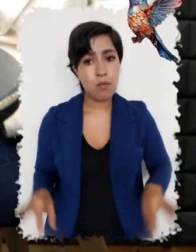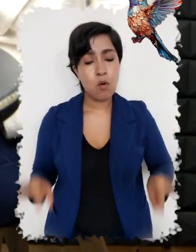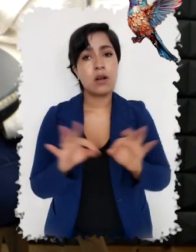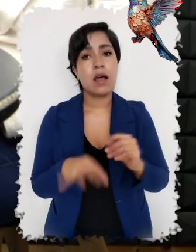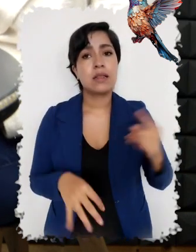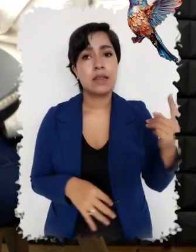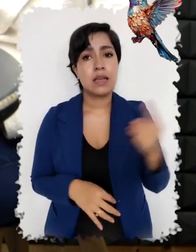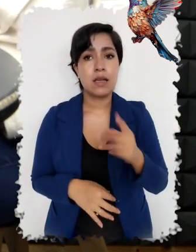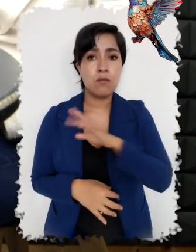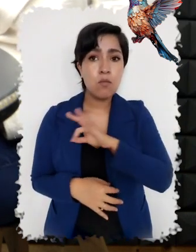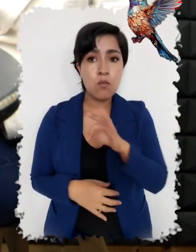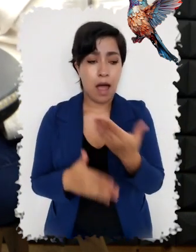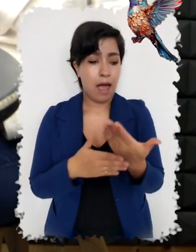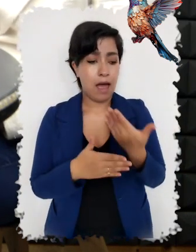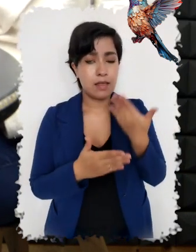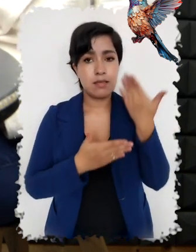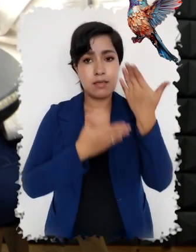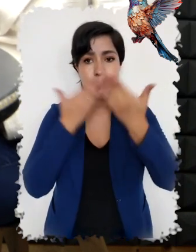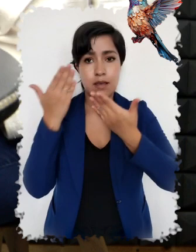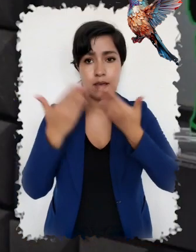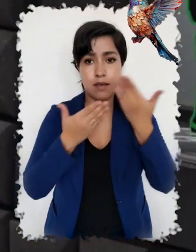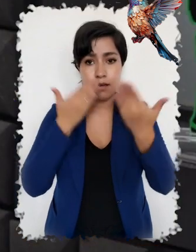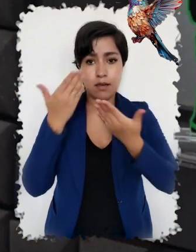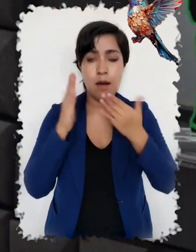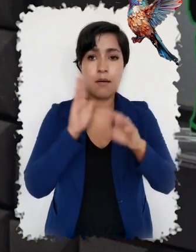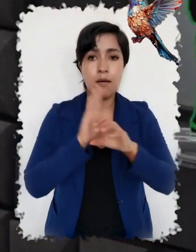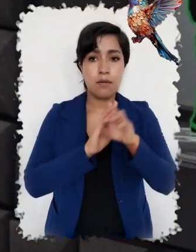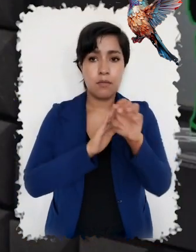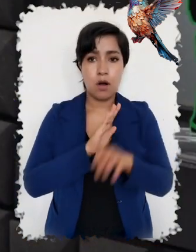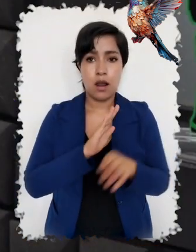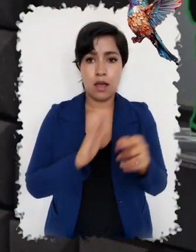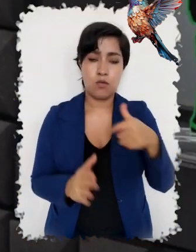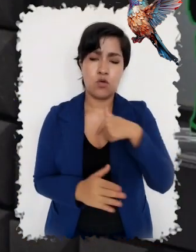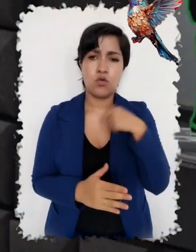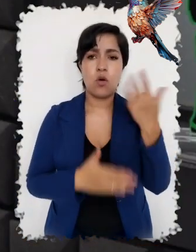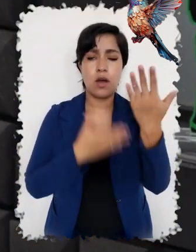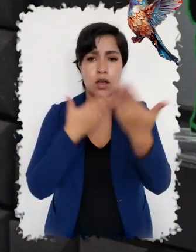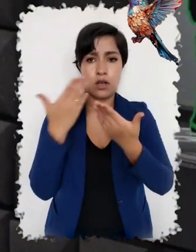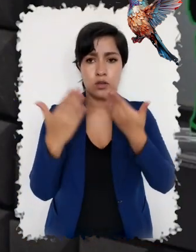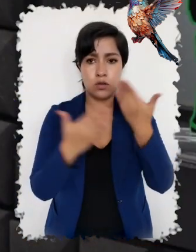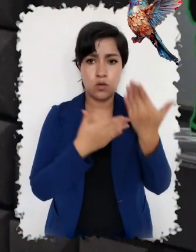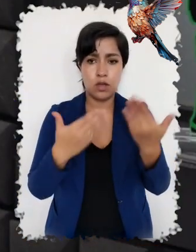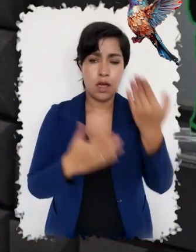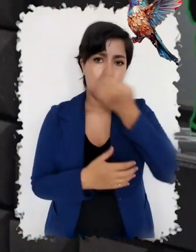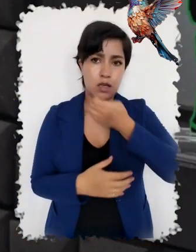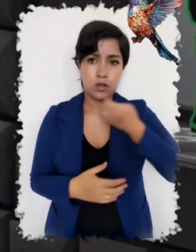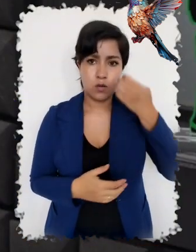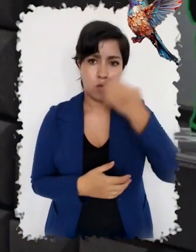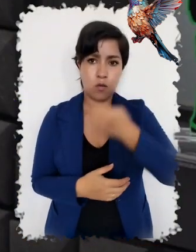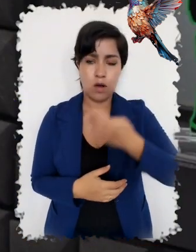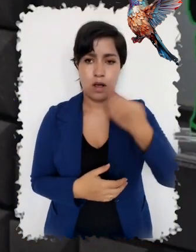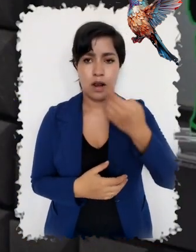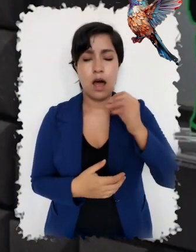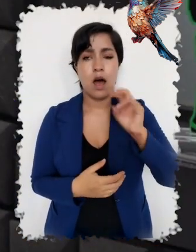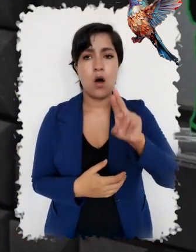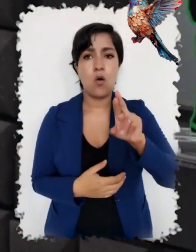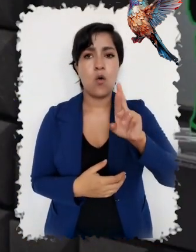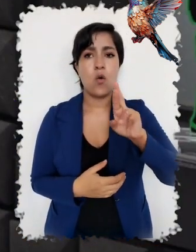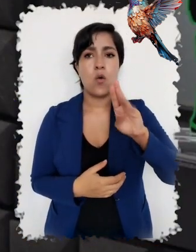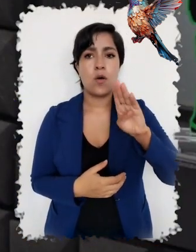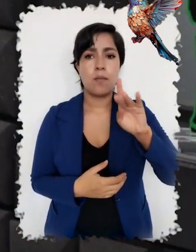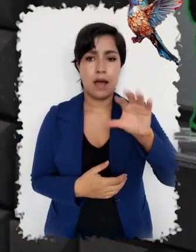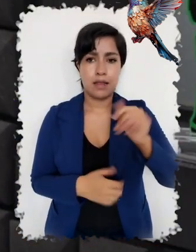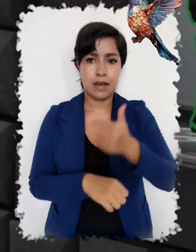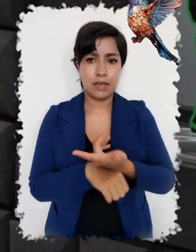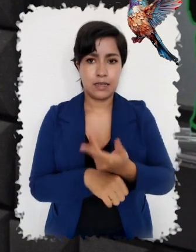mucho el estar estar formado el estar preparado en este caso eh Yo estudié en la Escuela Normal urbana Federal de aquí de Morelia la